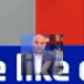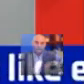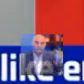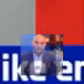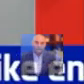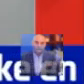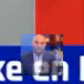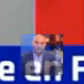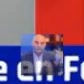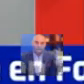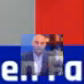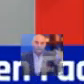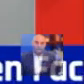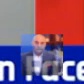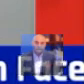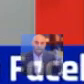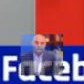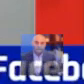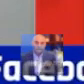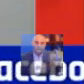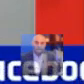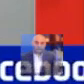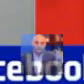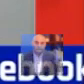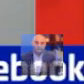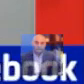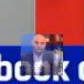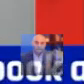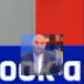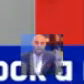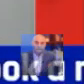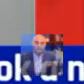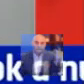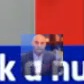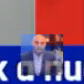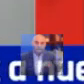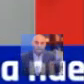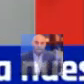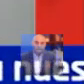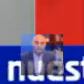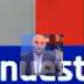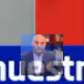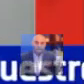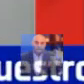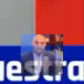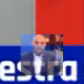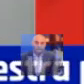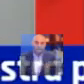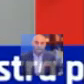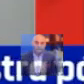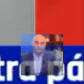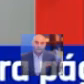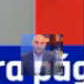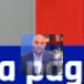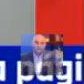país hasta donde yo tenga fuerzas y hasta donde la vida me lo permita, querido Vicente.